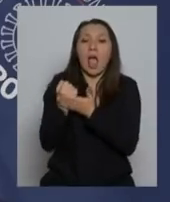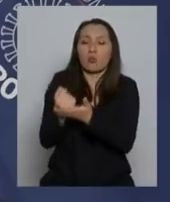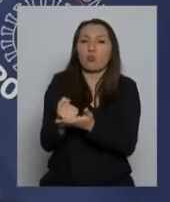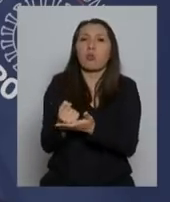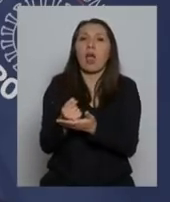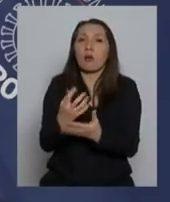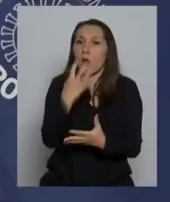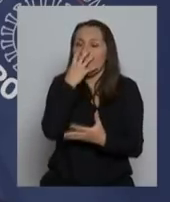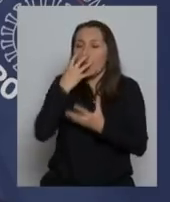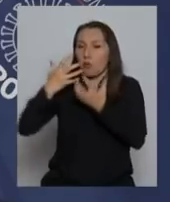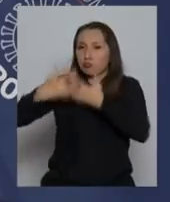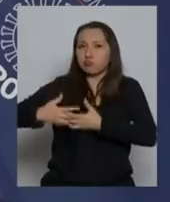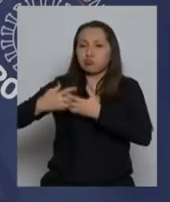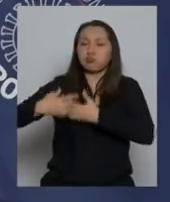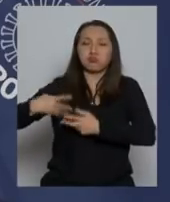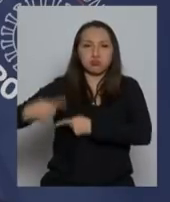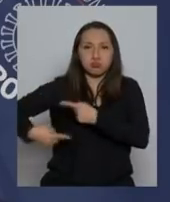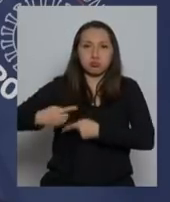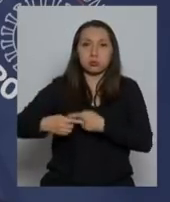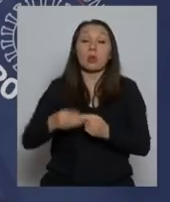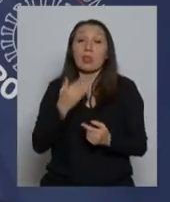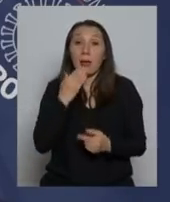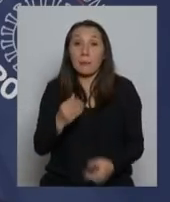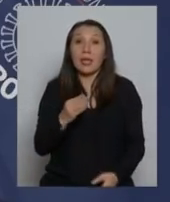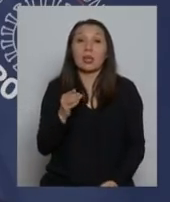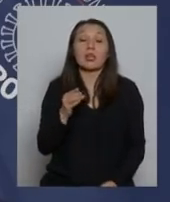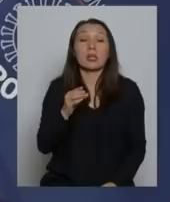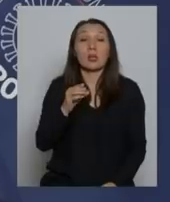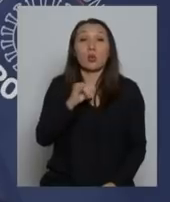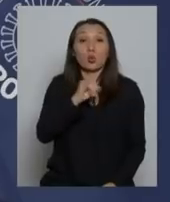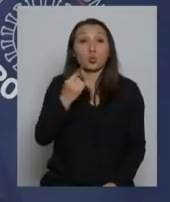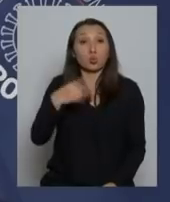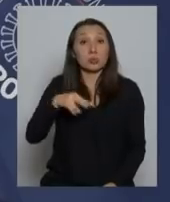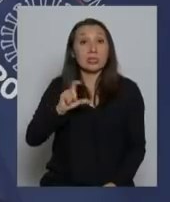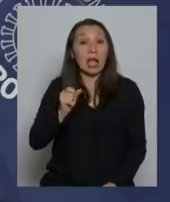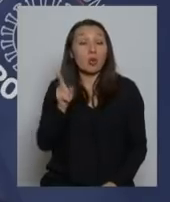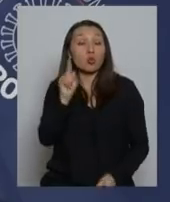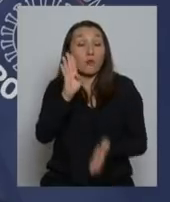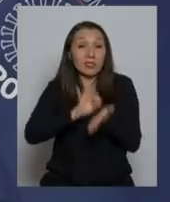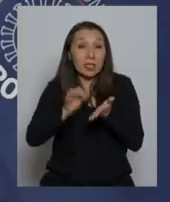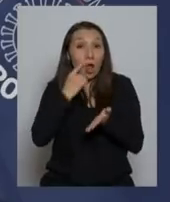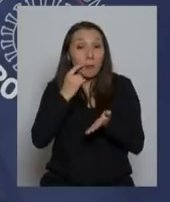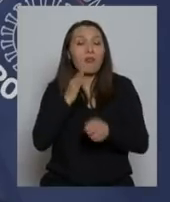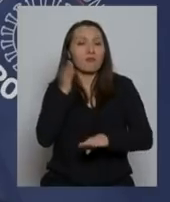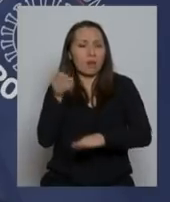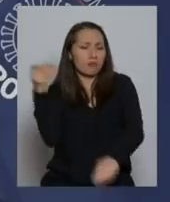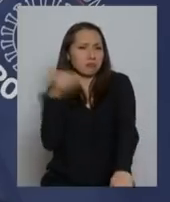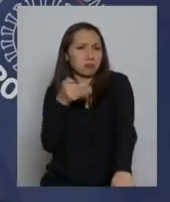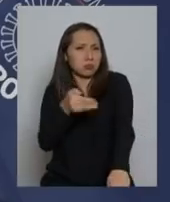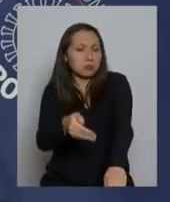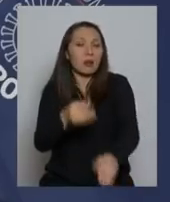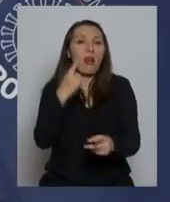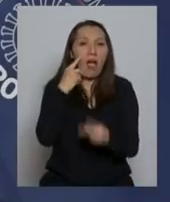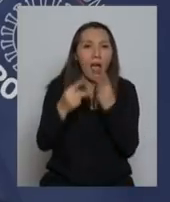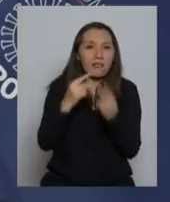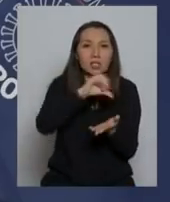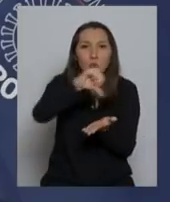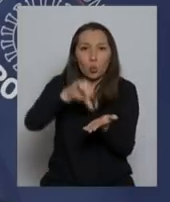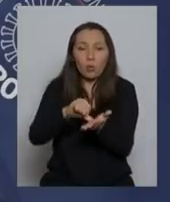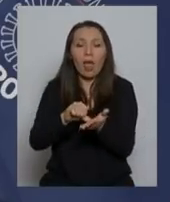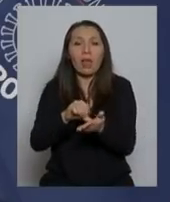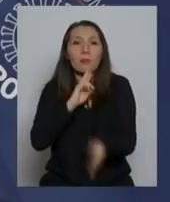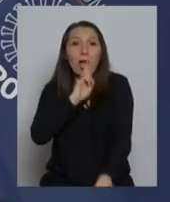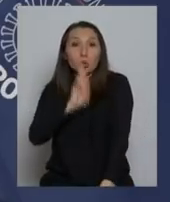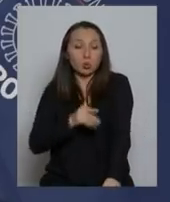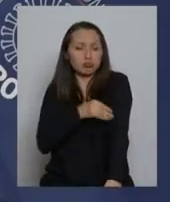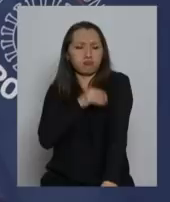respiradores. Don Arturo Zúñiga, subsecretario de redes, no está aquí en este momento porque precisamente está recorriendo varias ciudades al